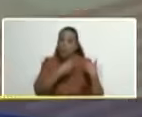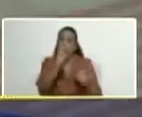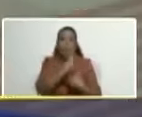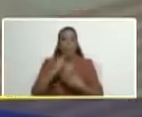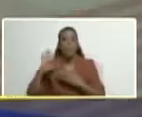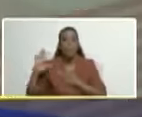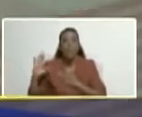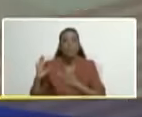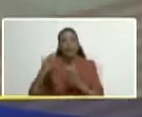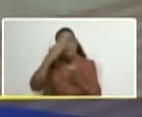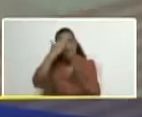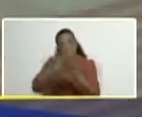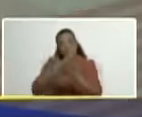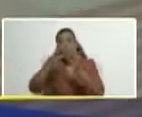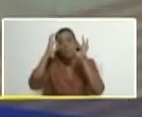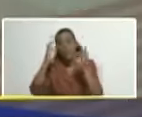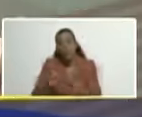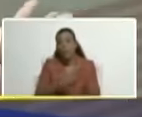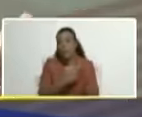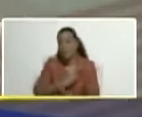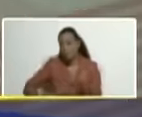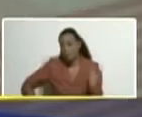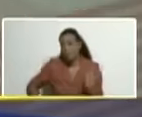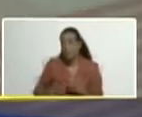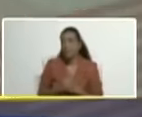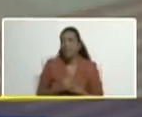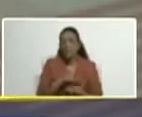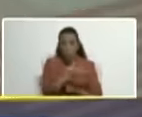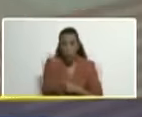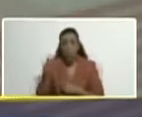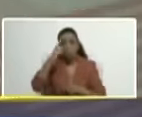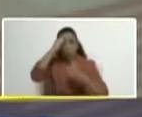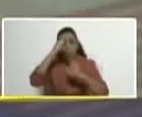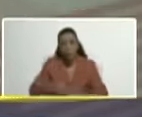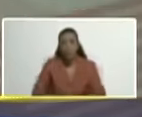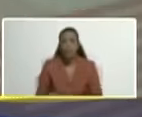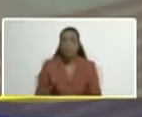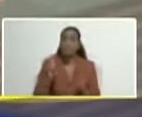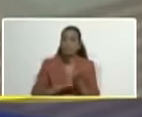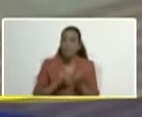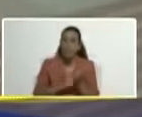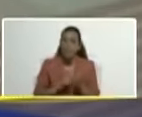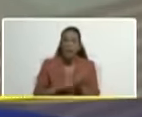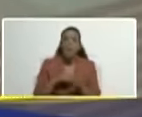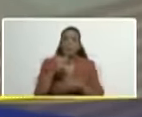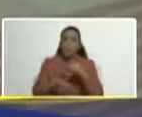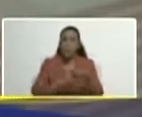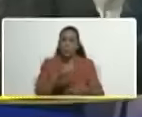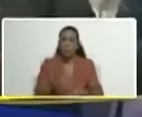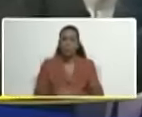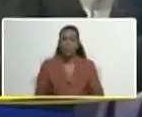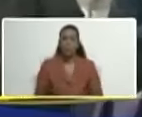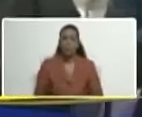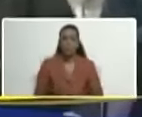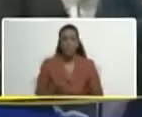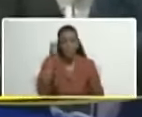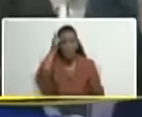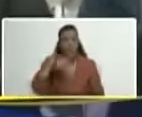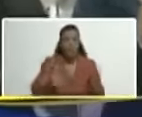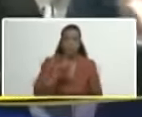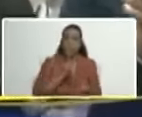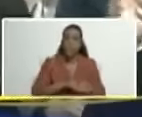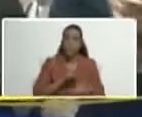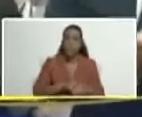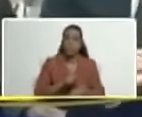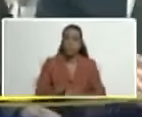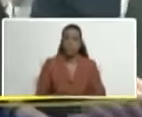y juramento frente a usted hoy, presidente, y bueno, honorada realmente de poderlo acompañar a este sentido momento.